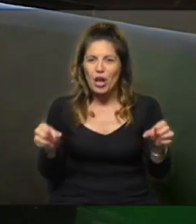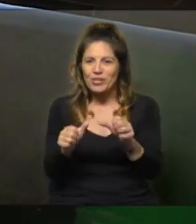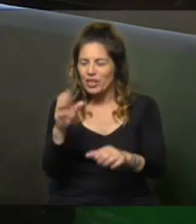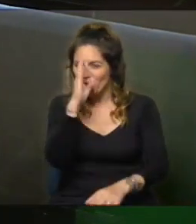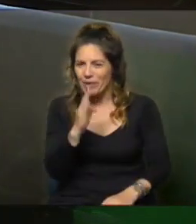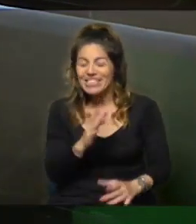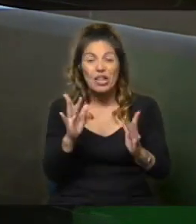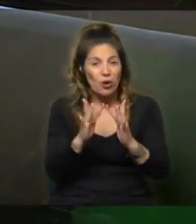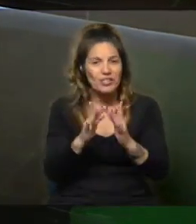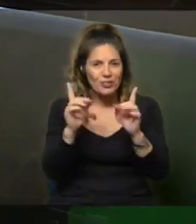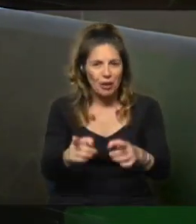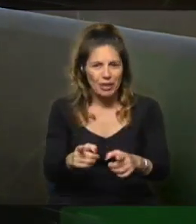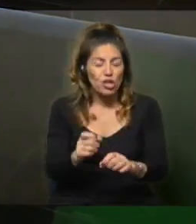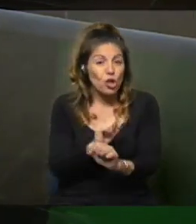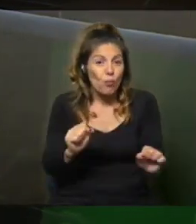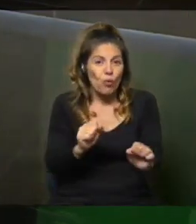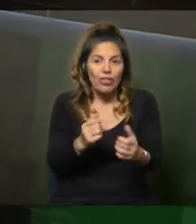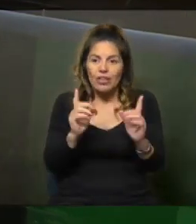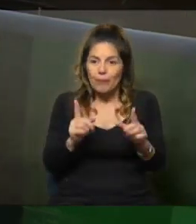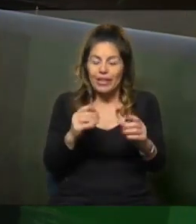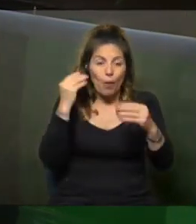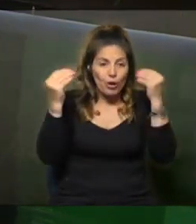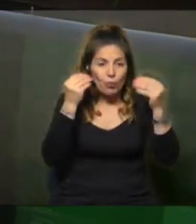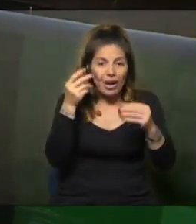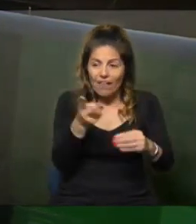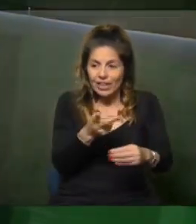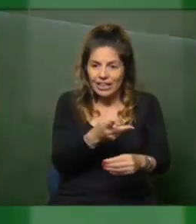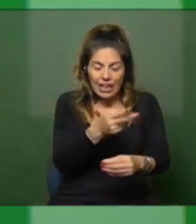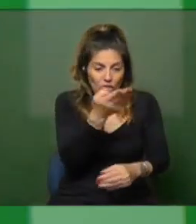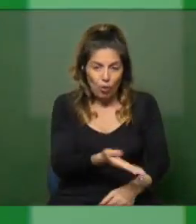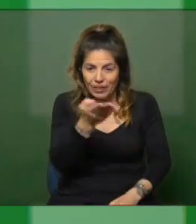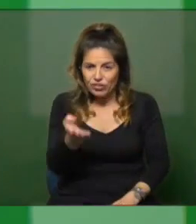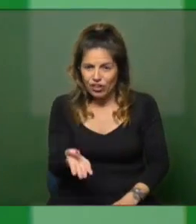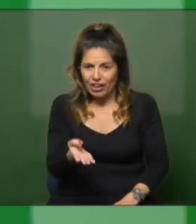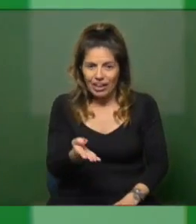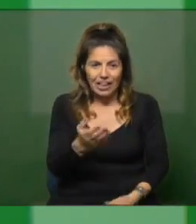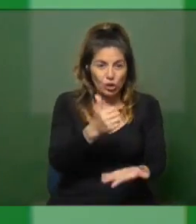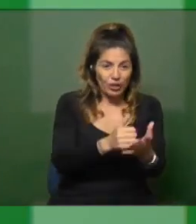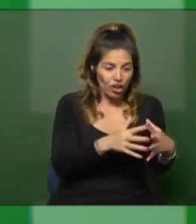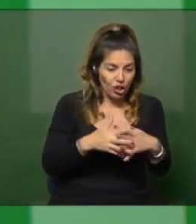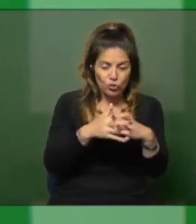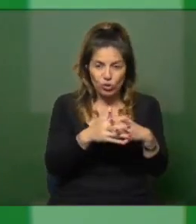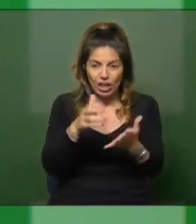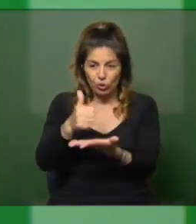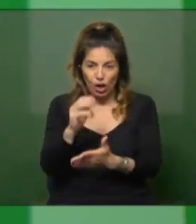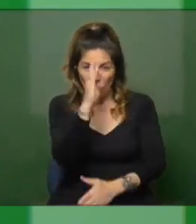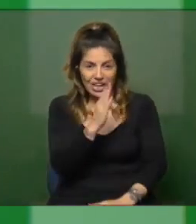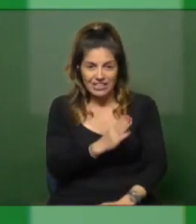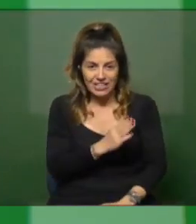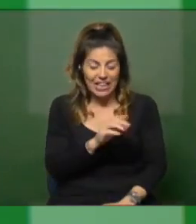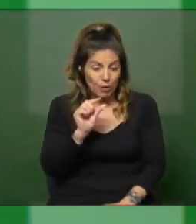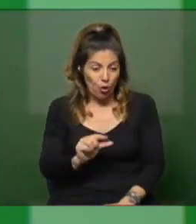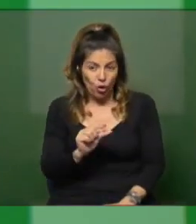conexión y yo no puedo dejar de preocuparme de haber visto a estos personajes que estuvieron en Estados Unidos que estuvieron en Brasil hace